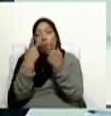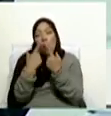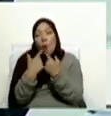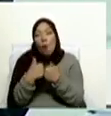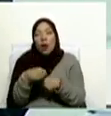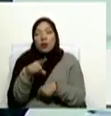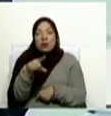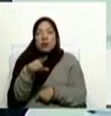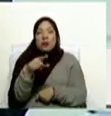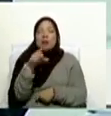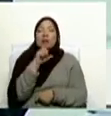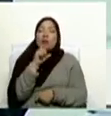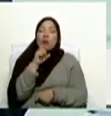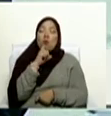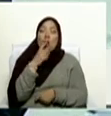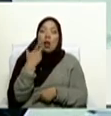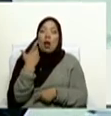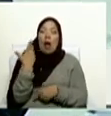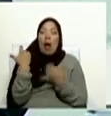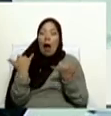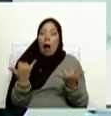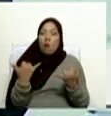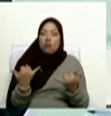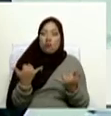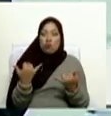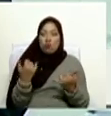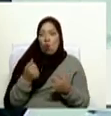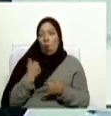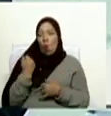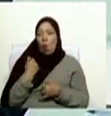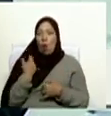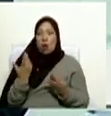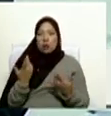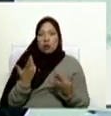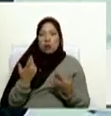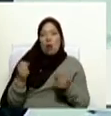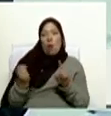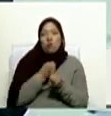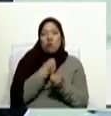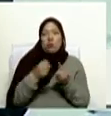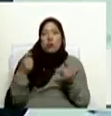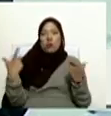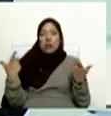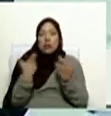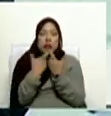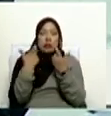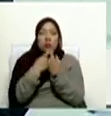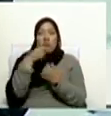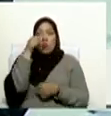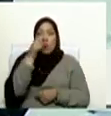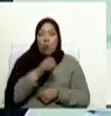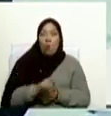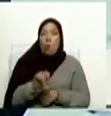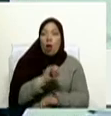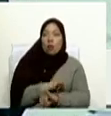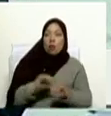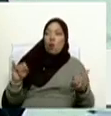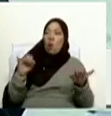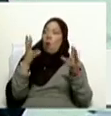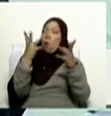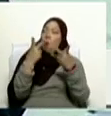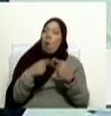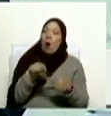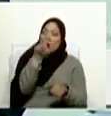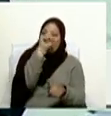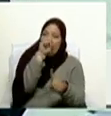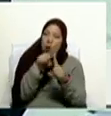esas hazañas se pueden relatar en cualquiera de las batallas que libramos por Independencia Cuántas Por